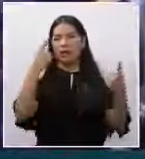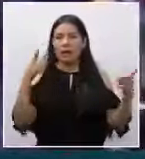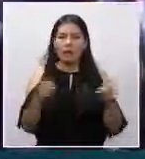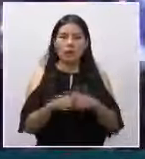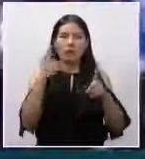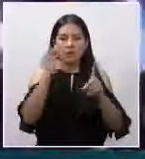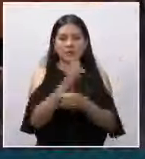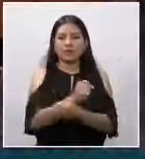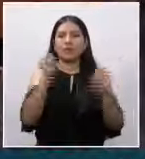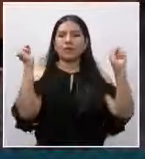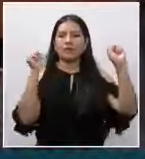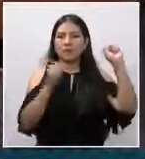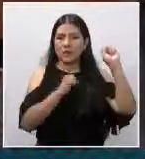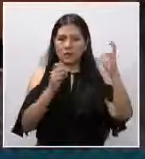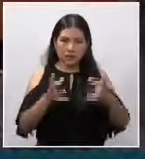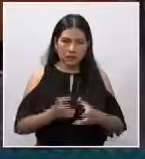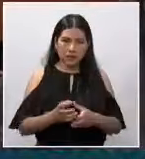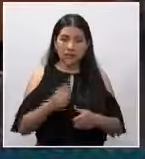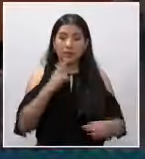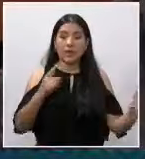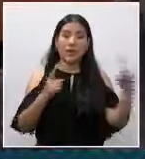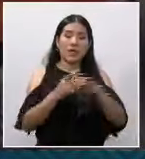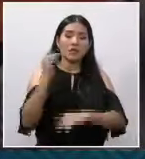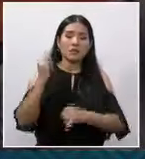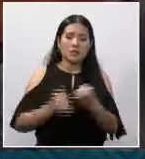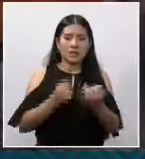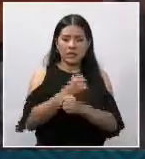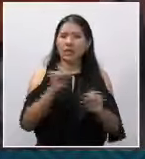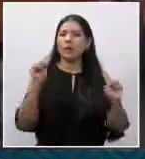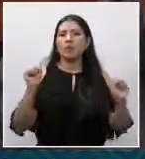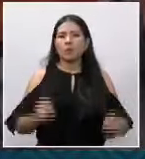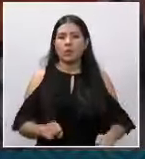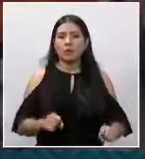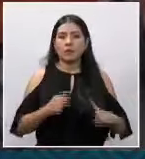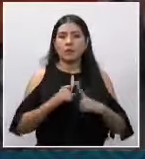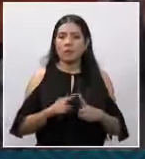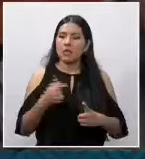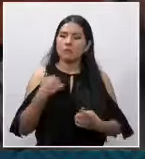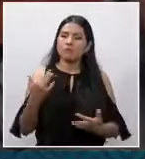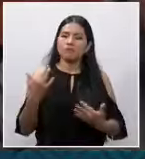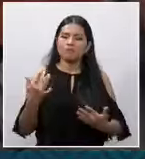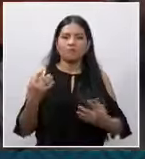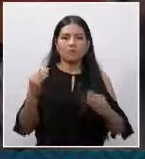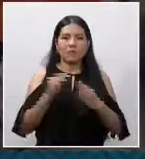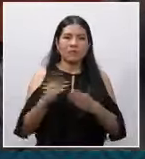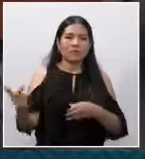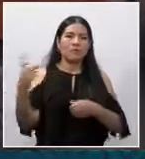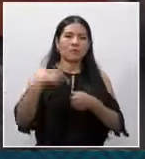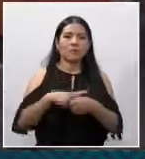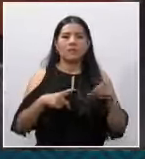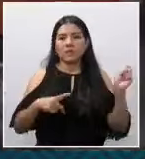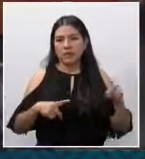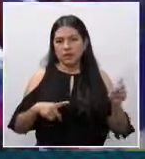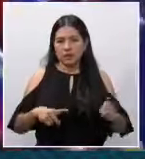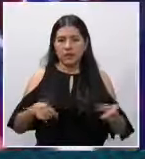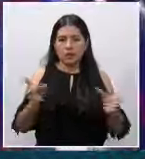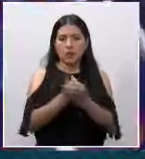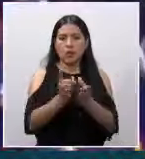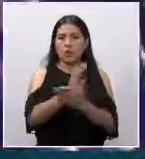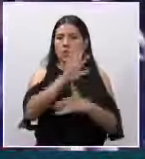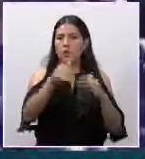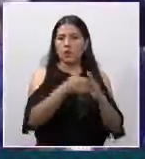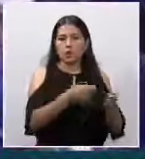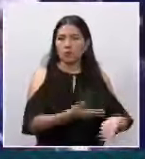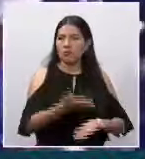salvar la sigla. Al final sí, pero en este momento todavía. Se tiene que presentar la documentación, después